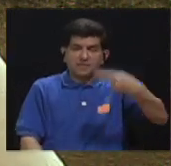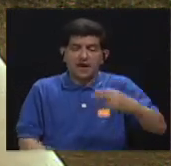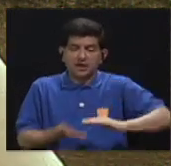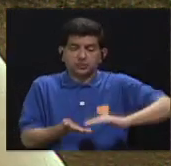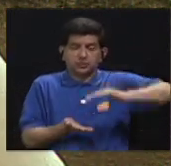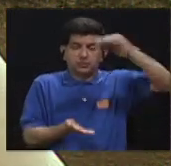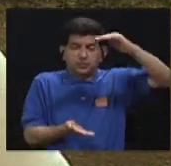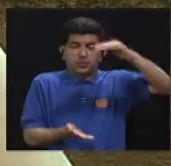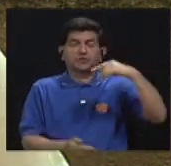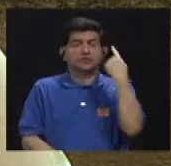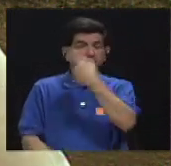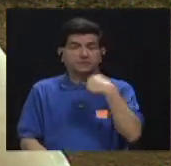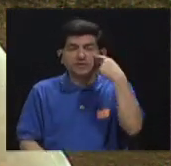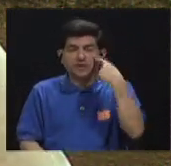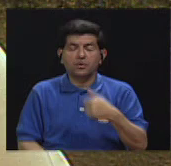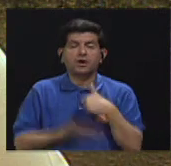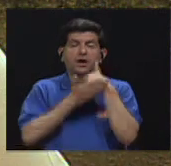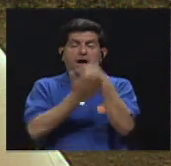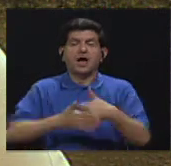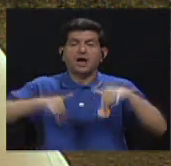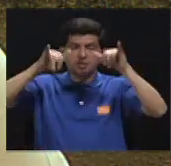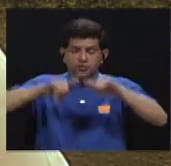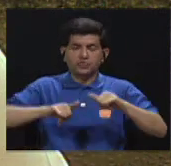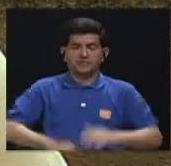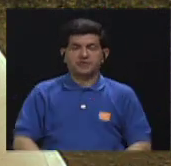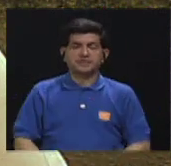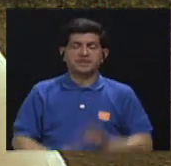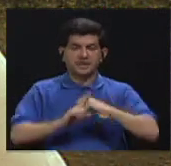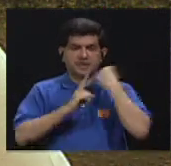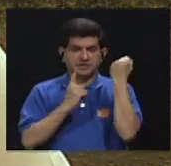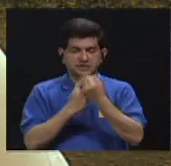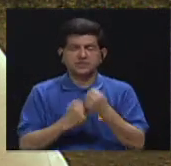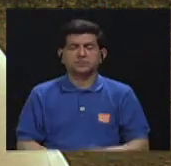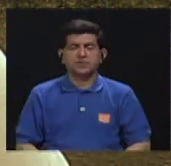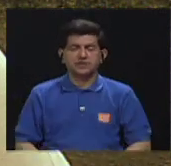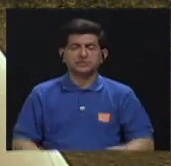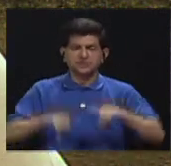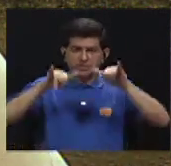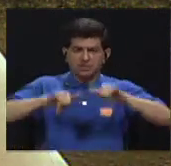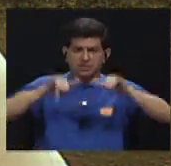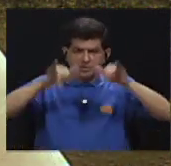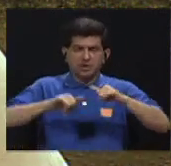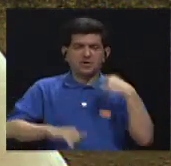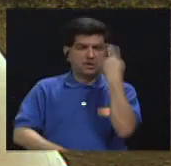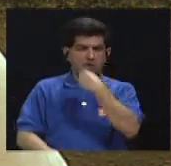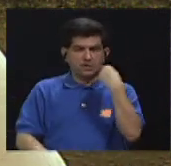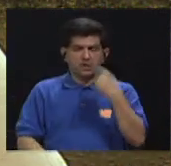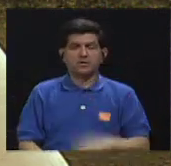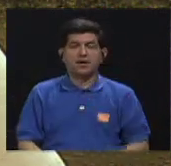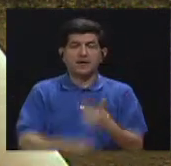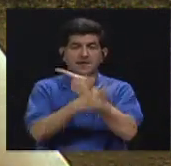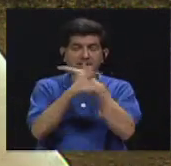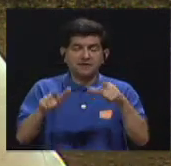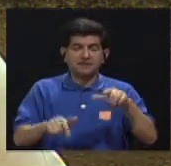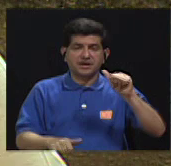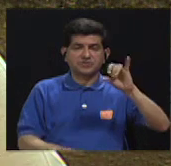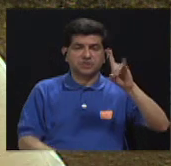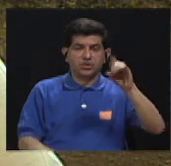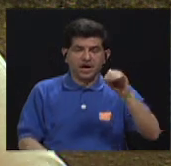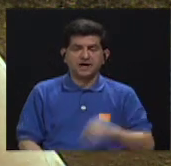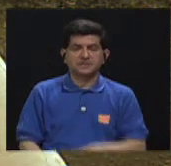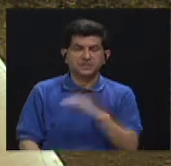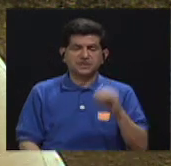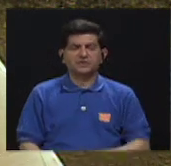más rápido en la boca y nos ayuda a mantener una estabilidad bucal mucho mayor. Por ende, la liberación de ácido, la degradación del diente